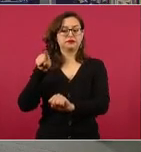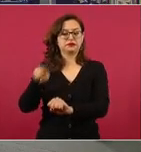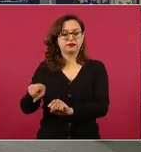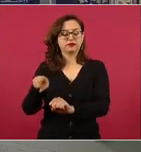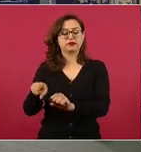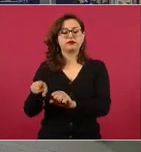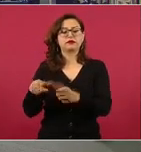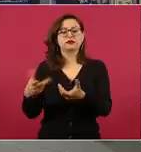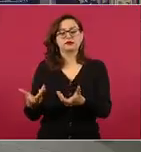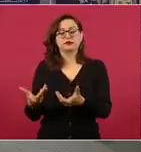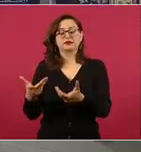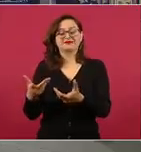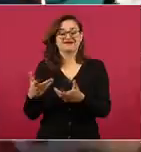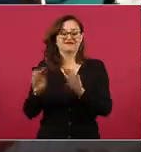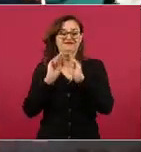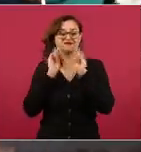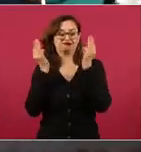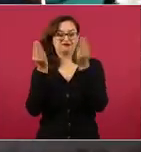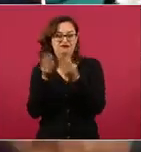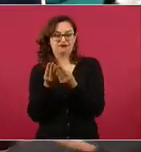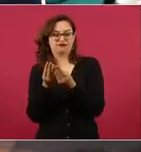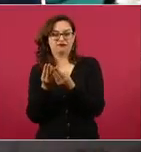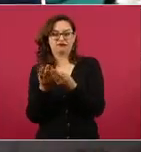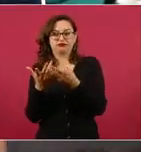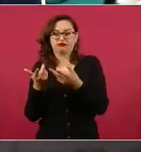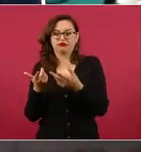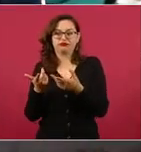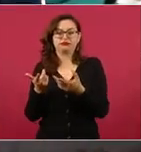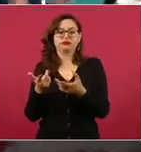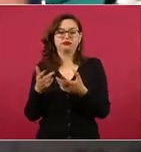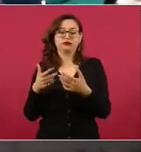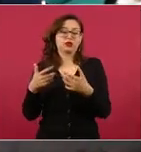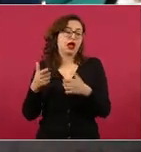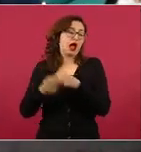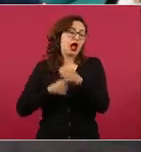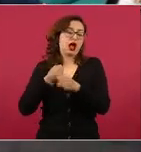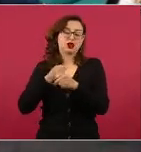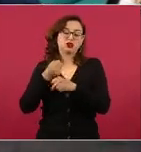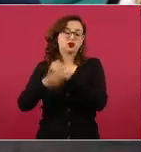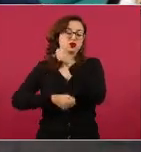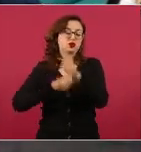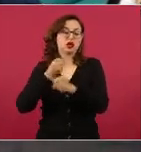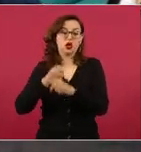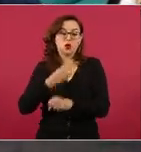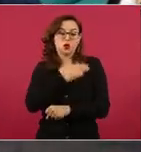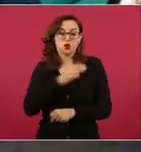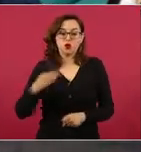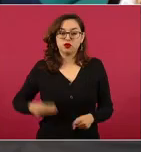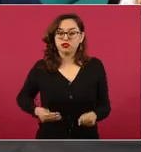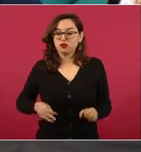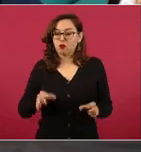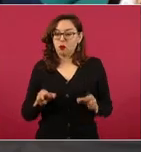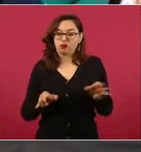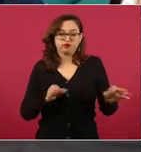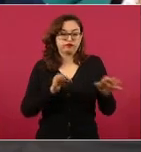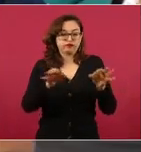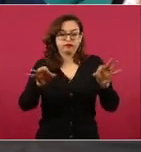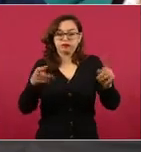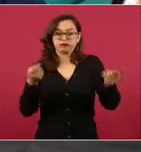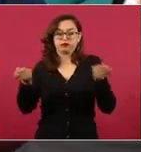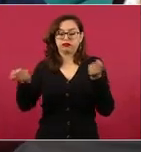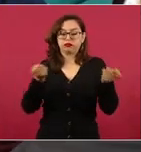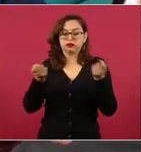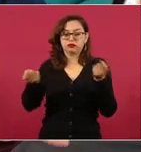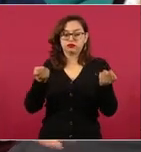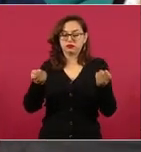Pedro J. Méndez en Tamaulipas, que controlaba varios municipios desde hace muchísimos años con decenas de órdenes de aprehensión.